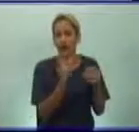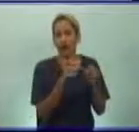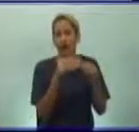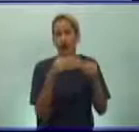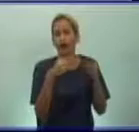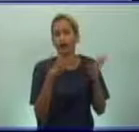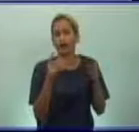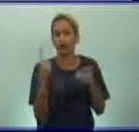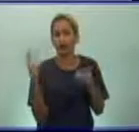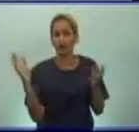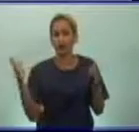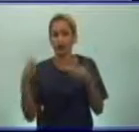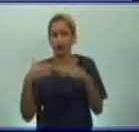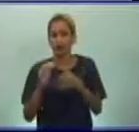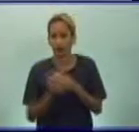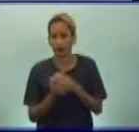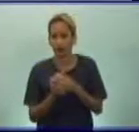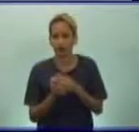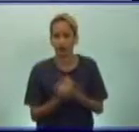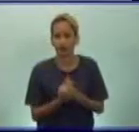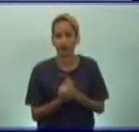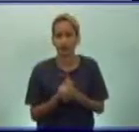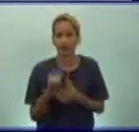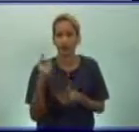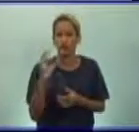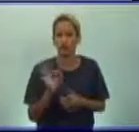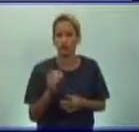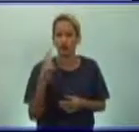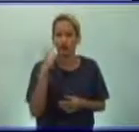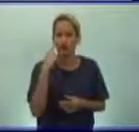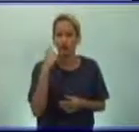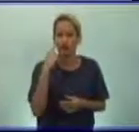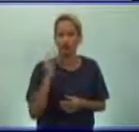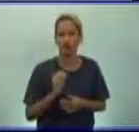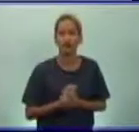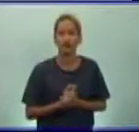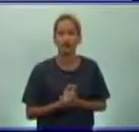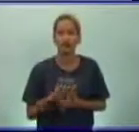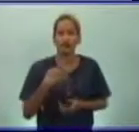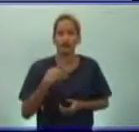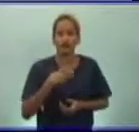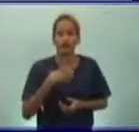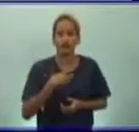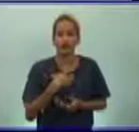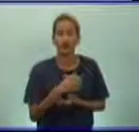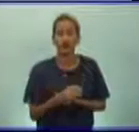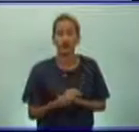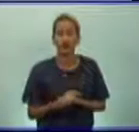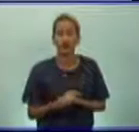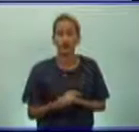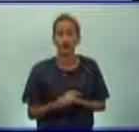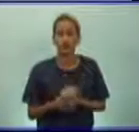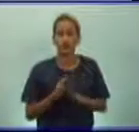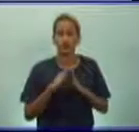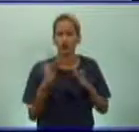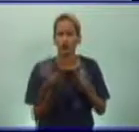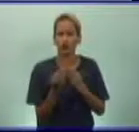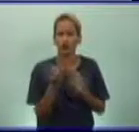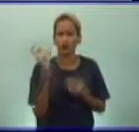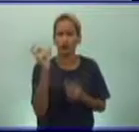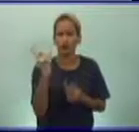Si fueron ágiles observando, entonces se darían cuenta de que tienen diptongo todas las